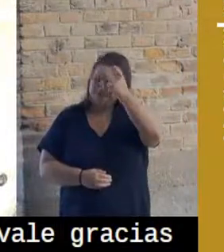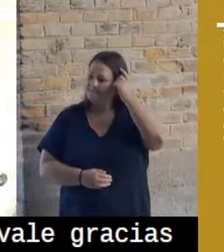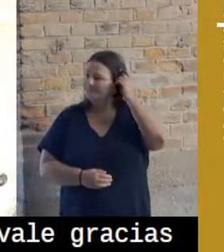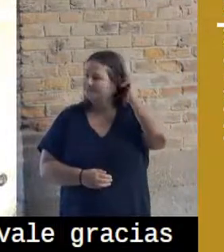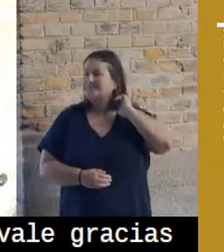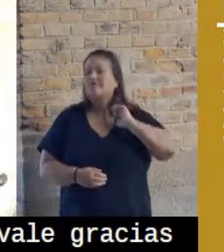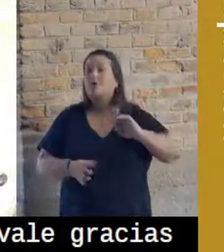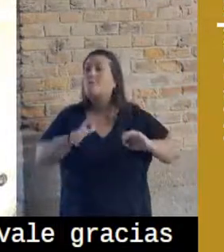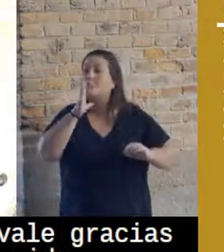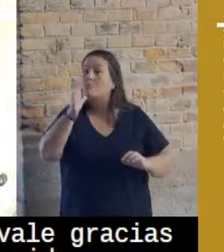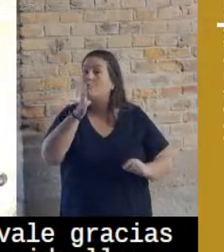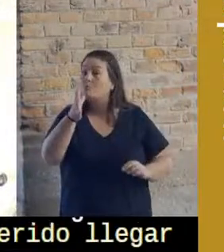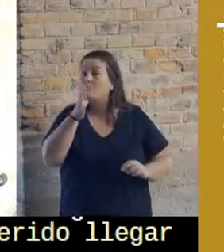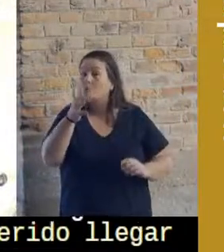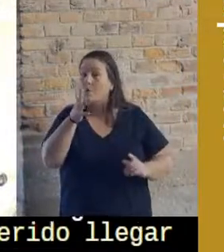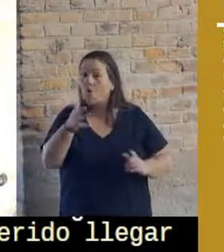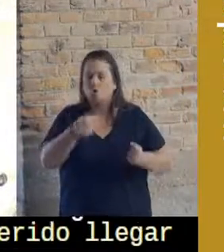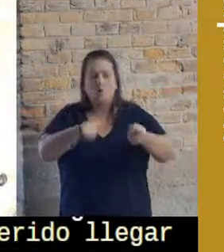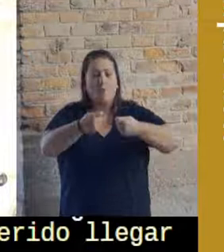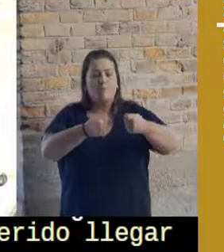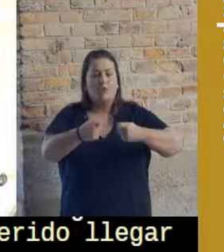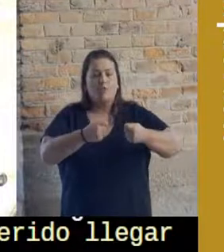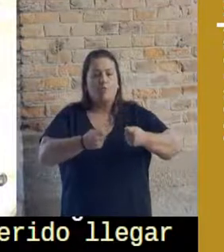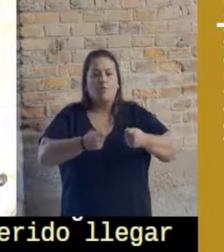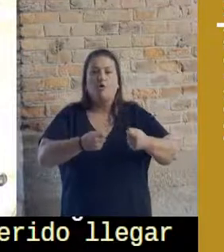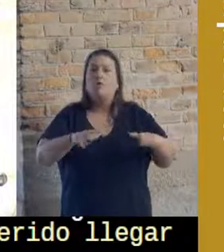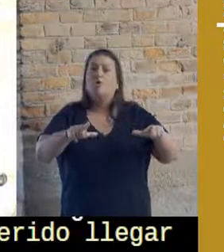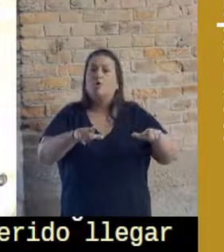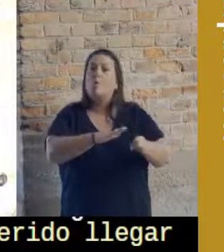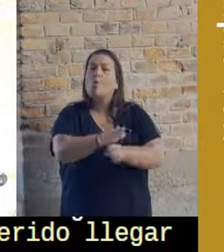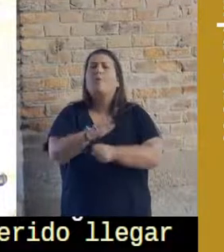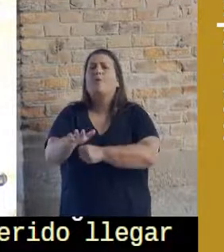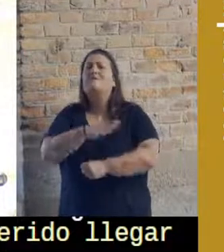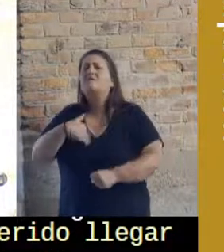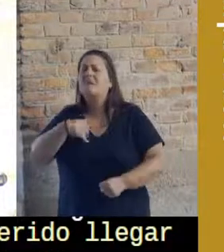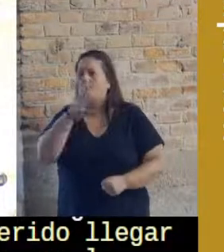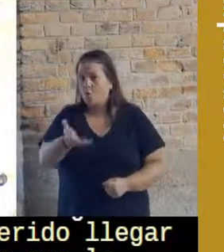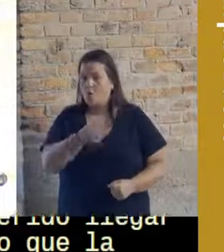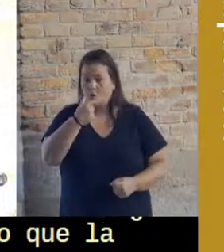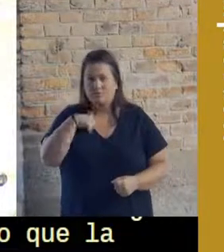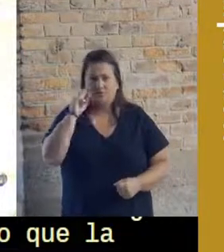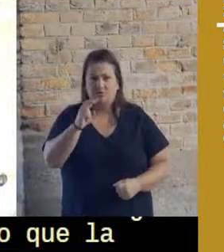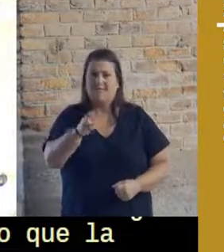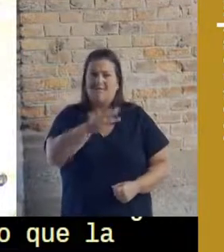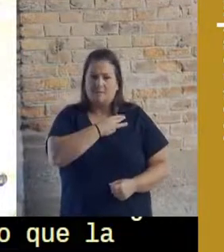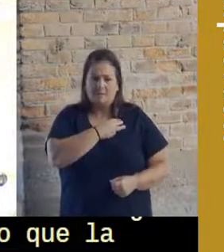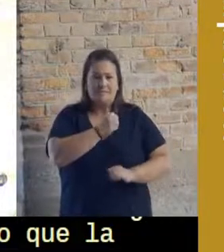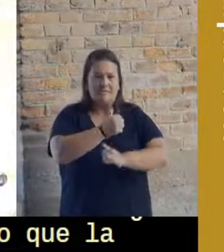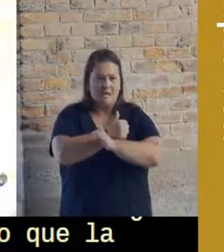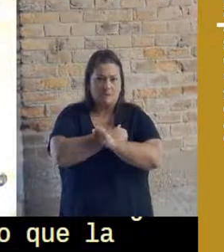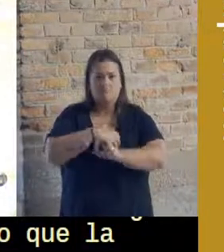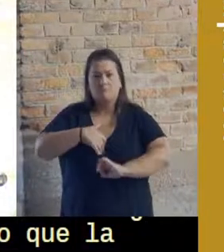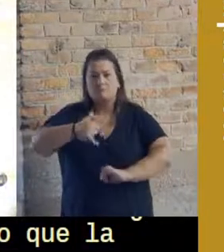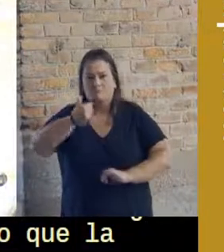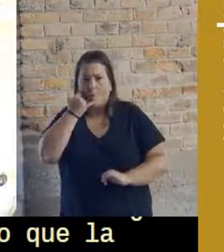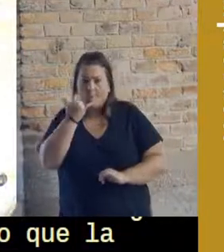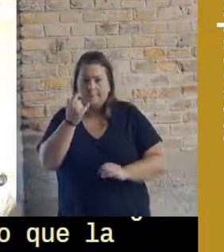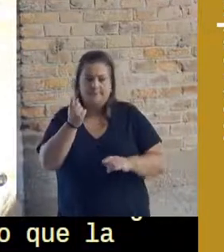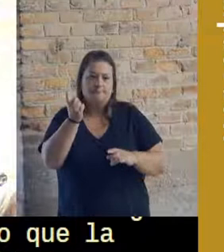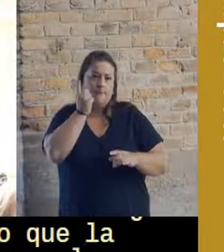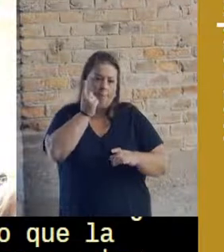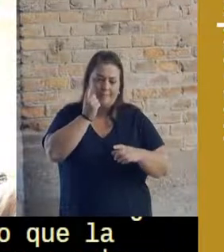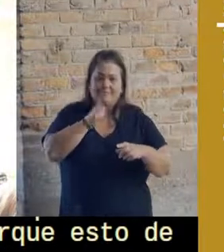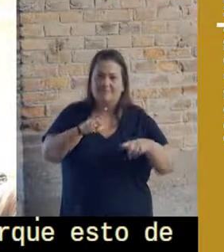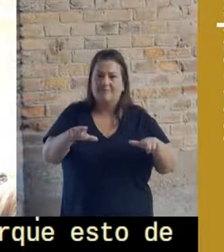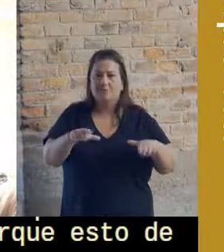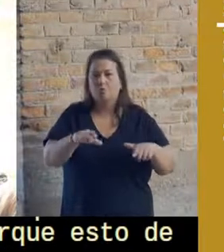Entonces por qué se ha querido llegar al pequeño comercio porque hemos visto se ha visto que en las oficinas de cpe en las oficinas de telefonía móvil porque el hecho